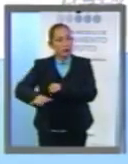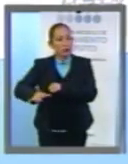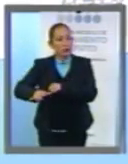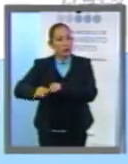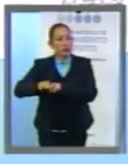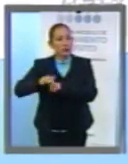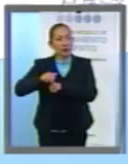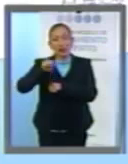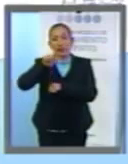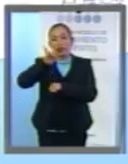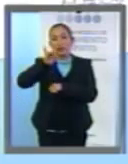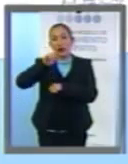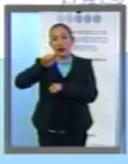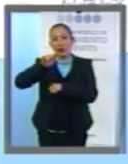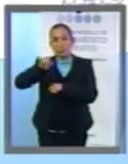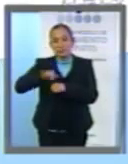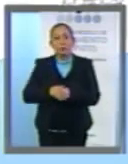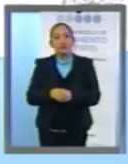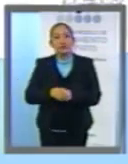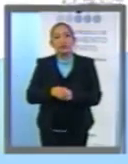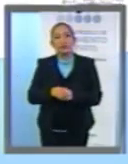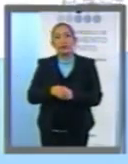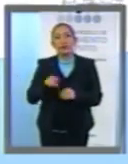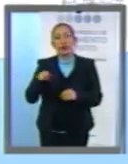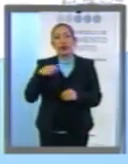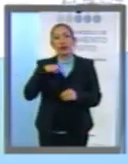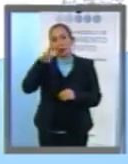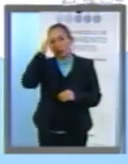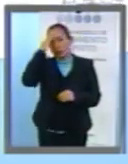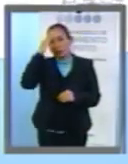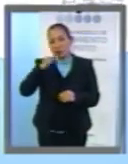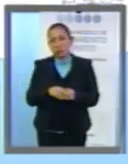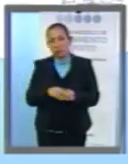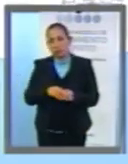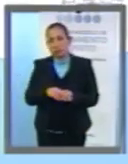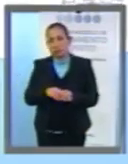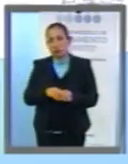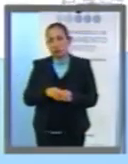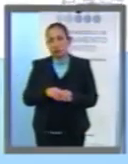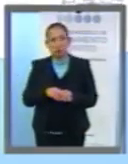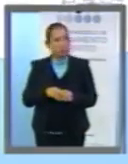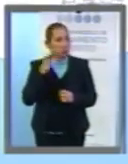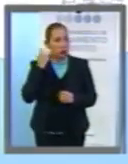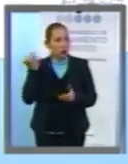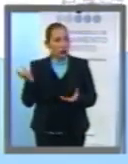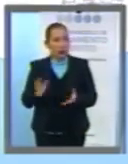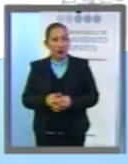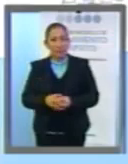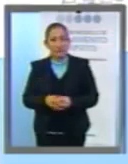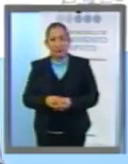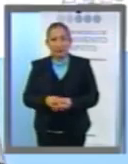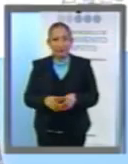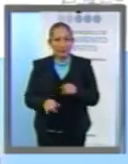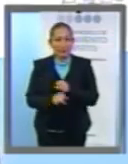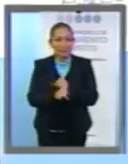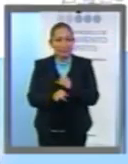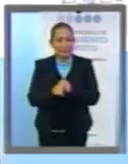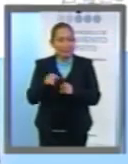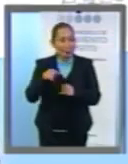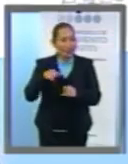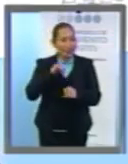que el aprendizaje que tenemos como instituto pues lo podemos también compartir cuando se enseñe la plataforma digital. Y vuelvo a